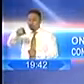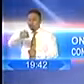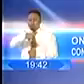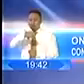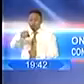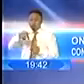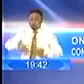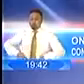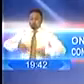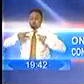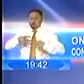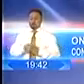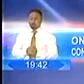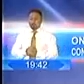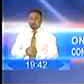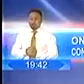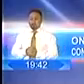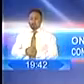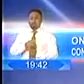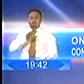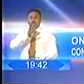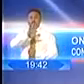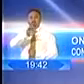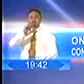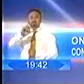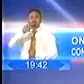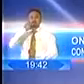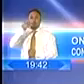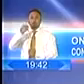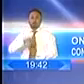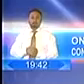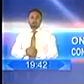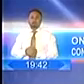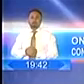vida, y 500 hombres,